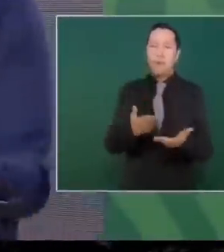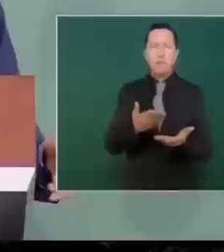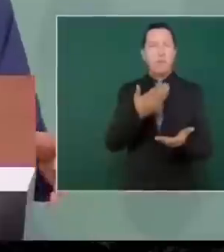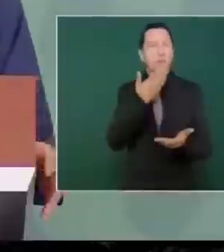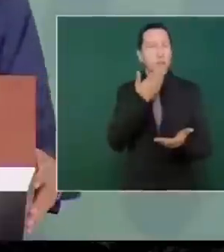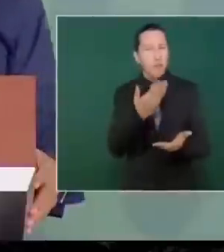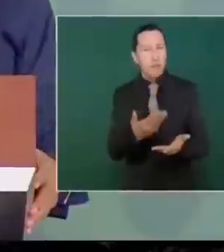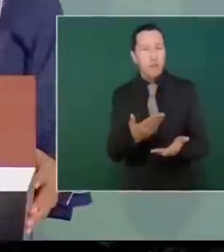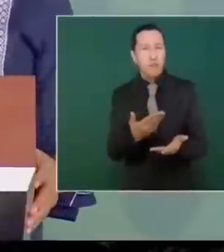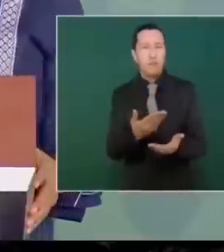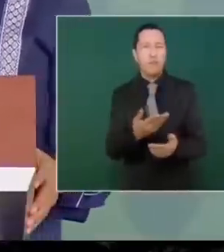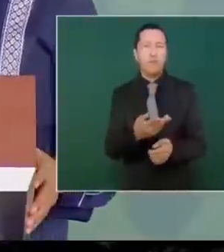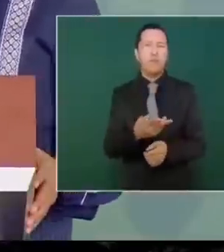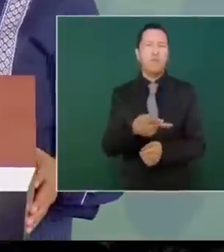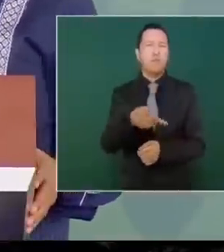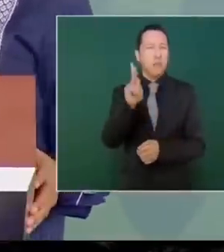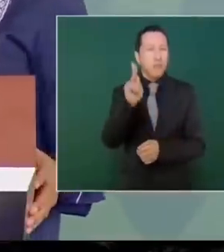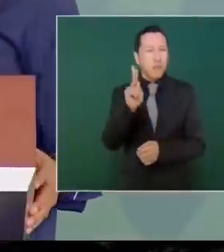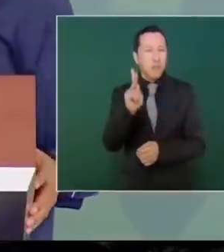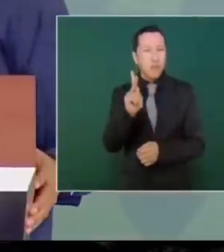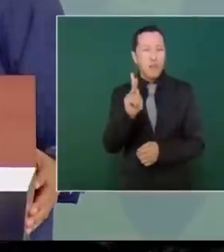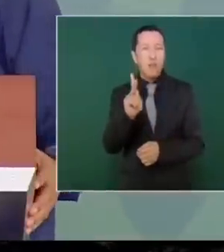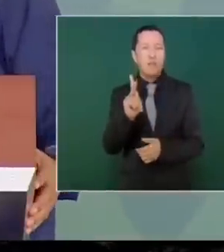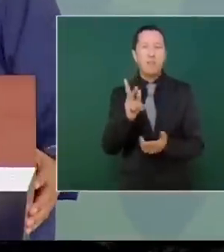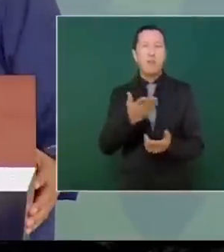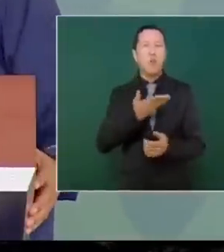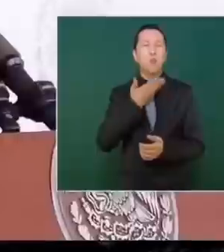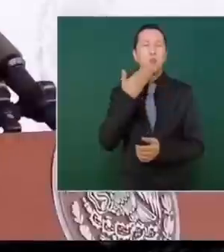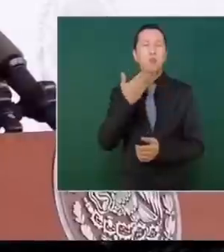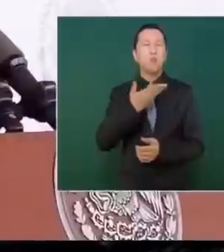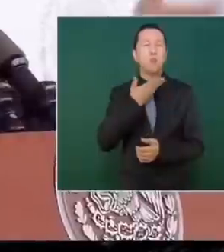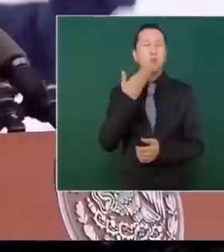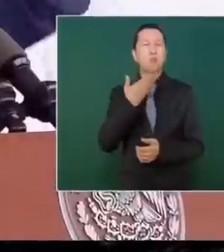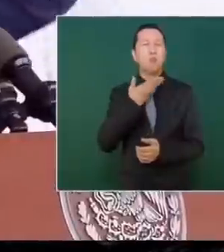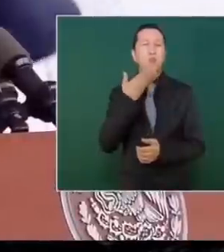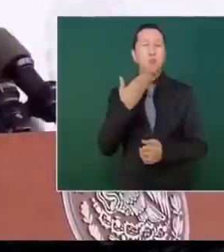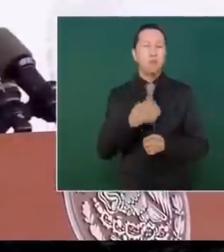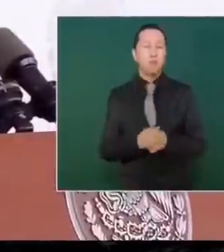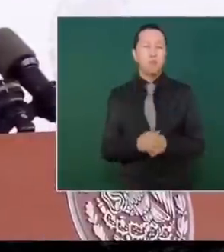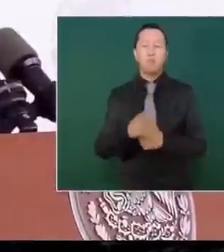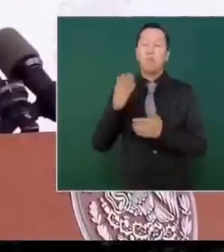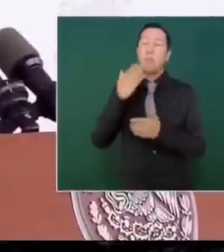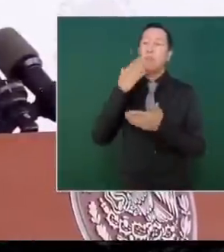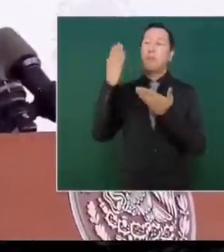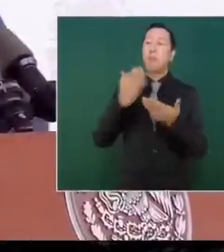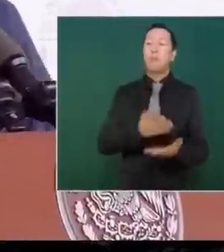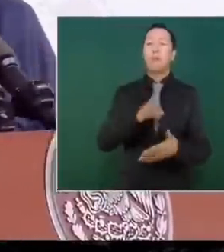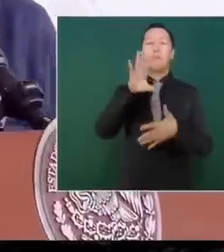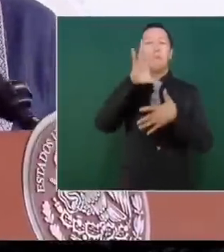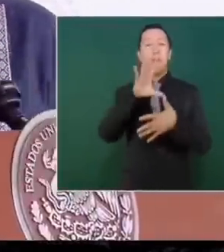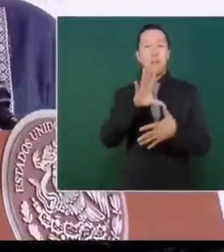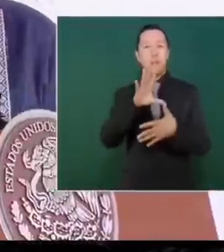gusta es el modito. ¿Cómo bienvenido a América?